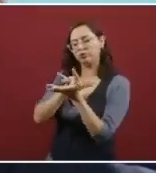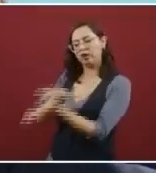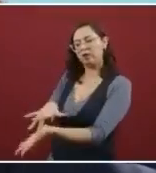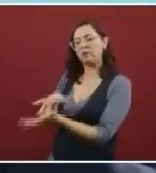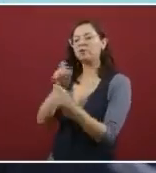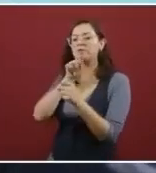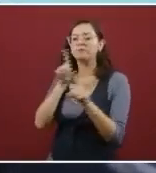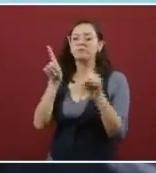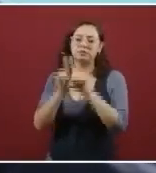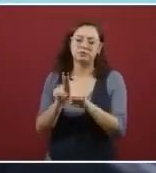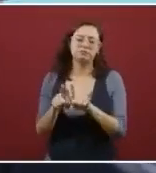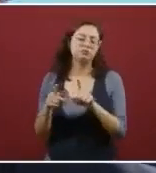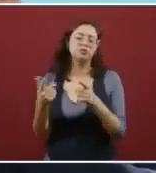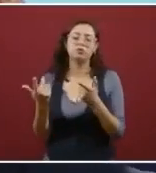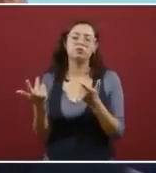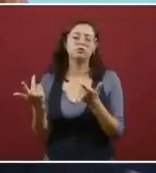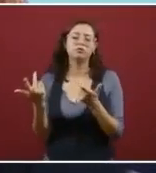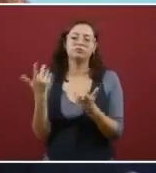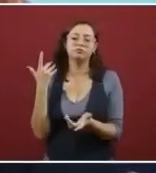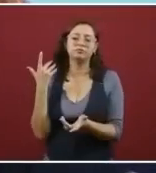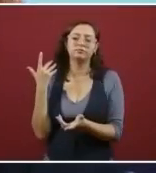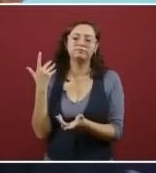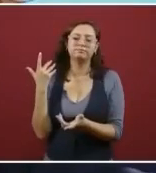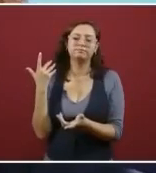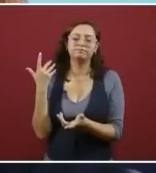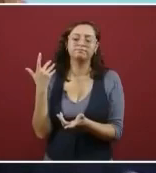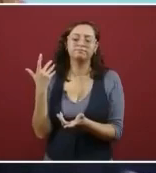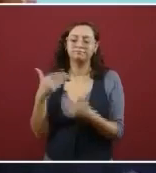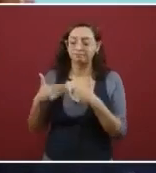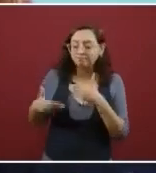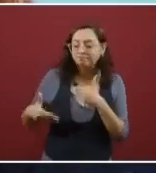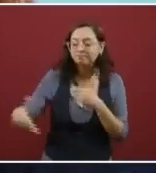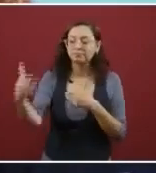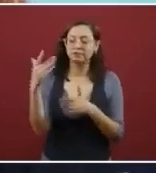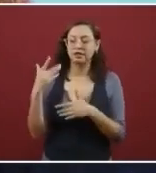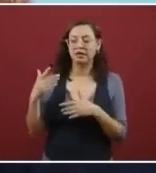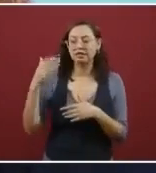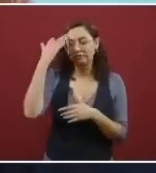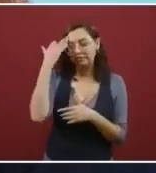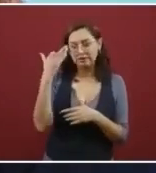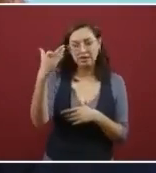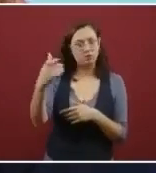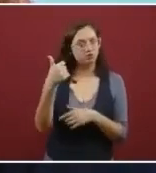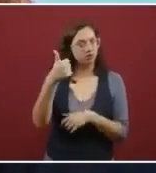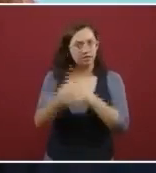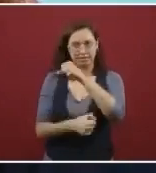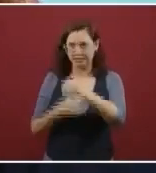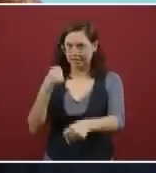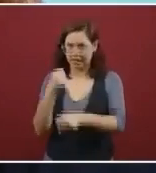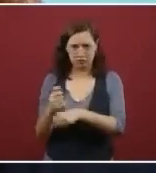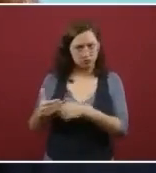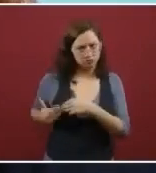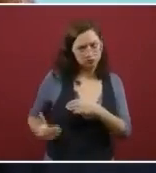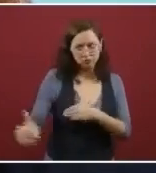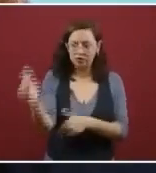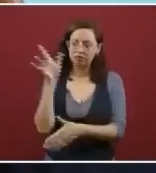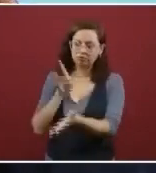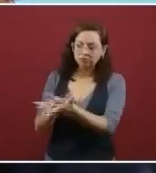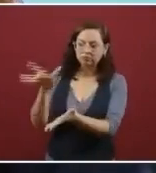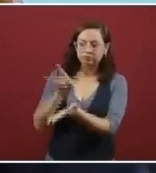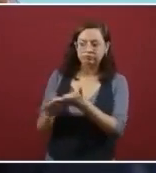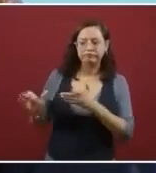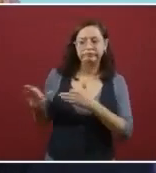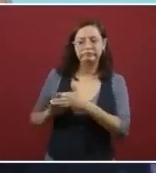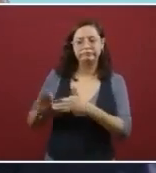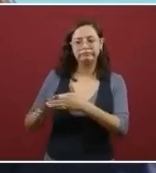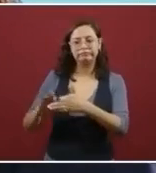también en muchos casos pues un apoyo que durará todo el sexenio. Así que esta coordinación interinstitucional